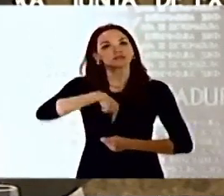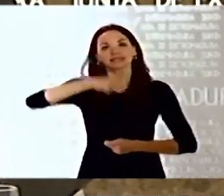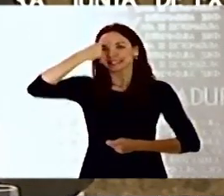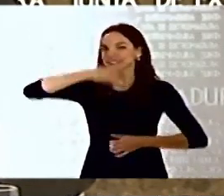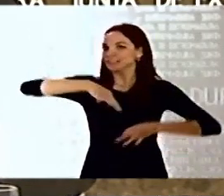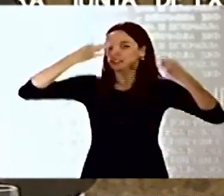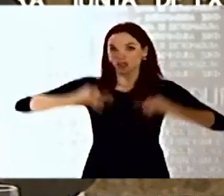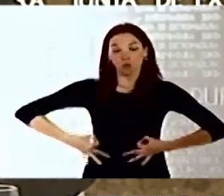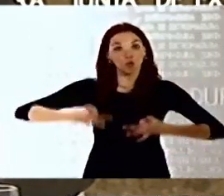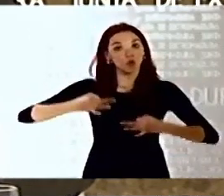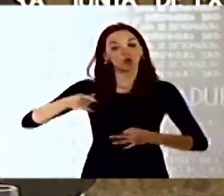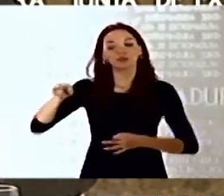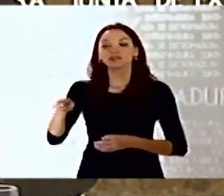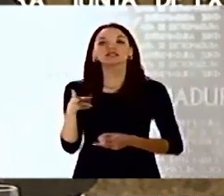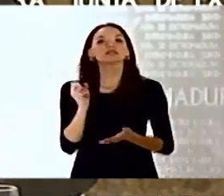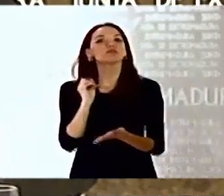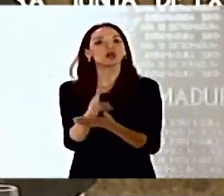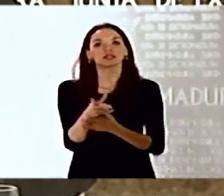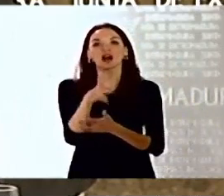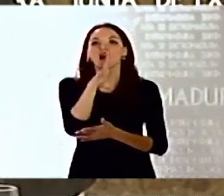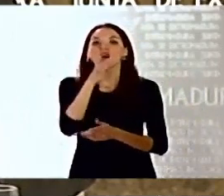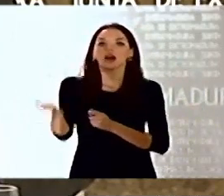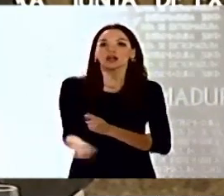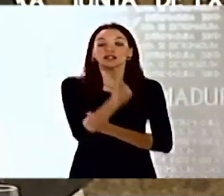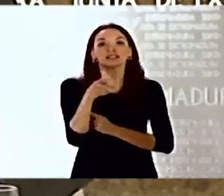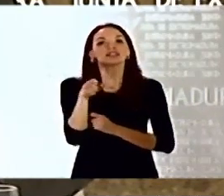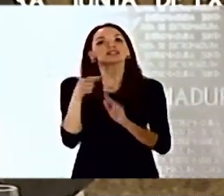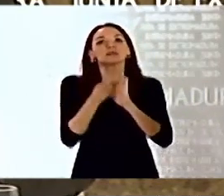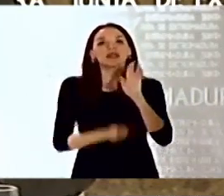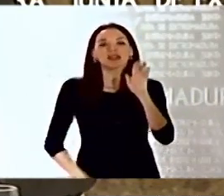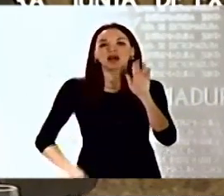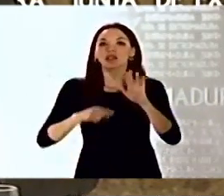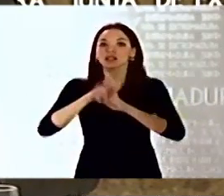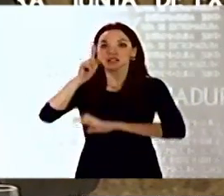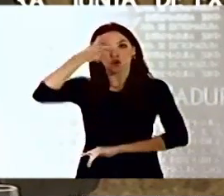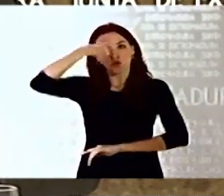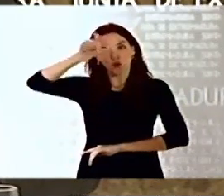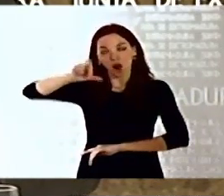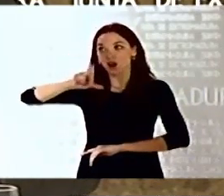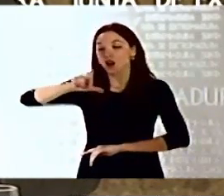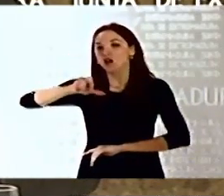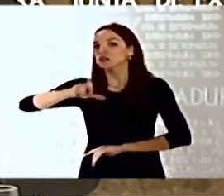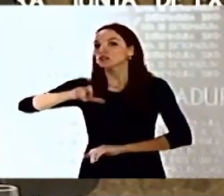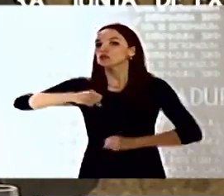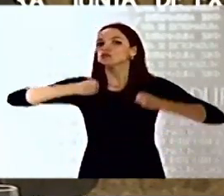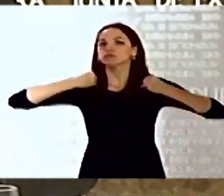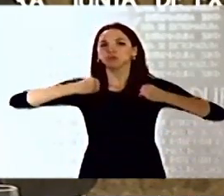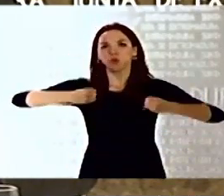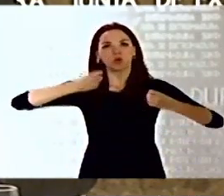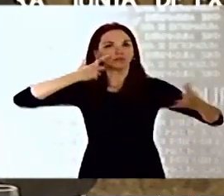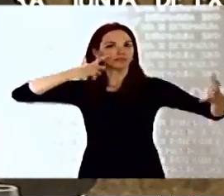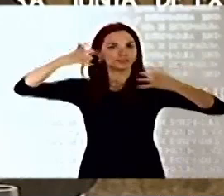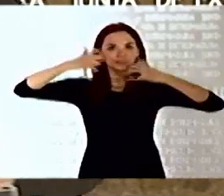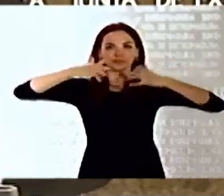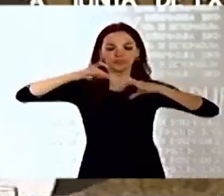convencidas que la apuesta en regadío implica una de las medidas de desarrollo rural de más fuerte impacto